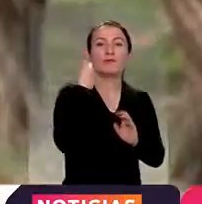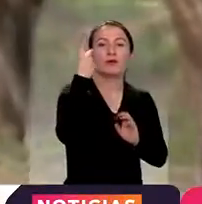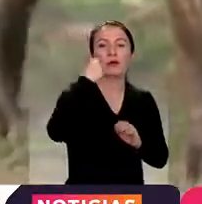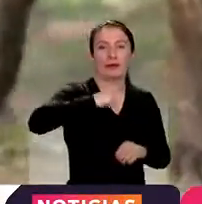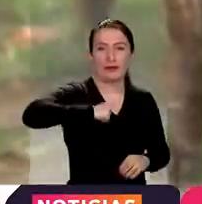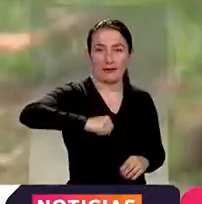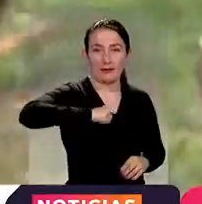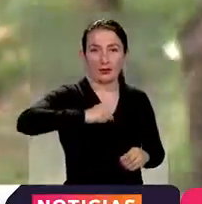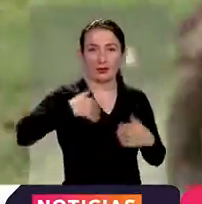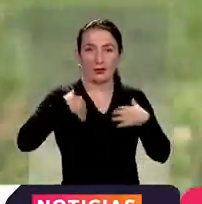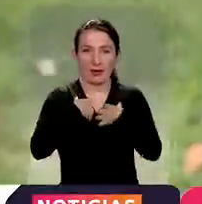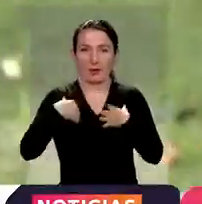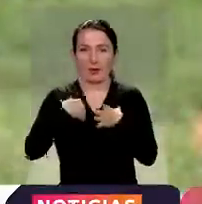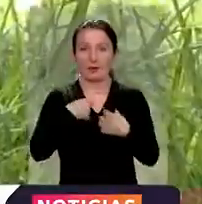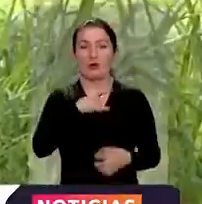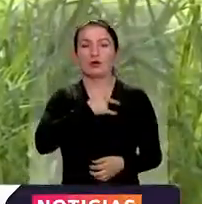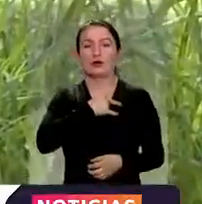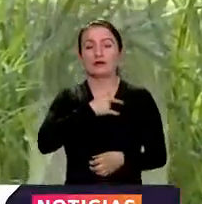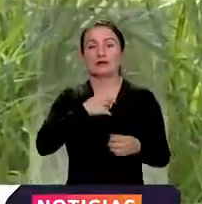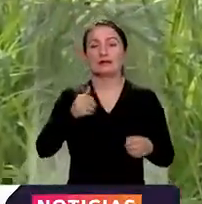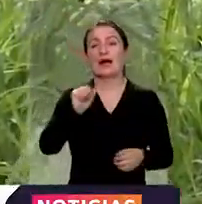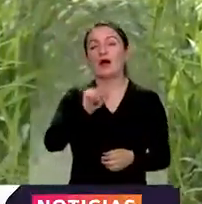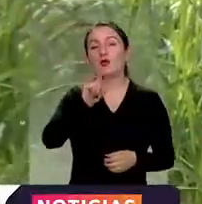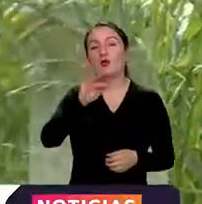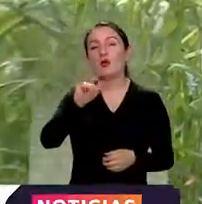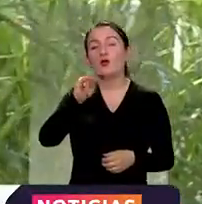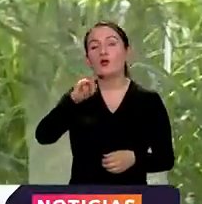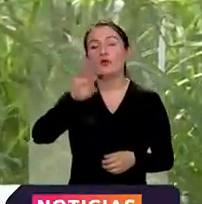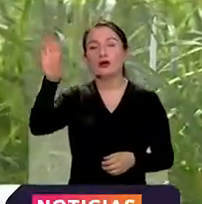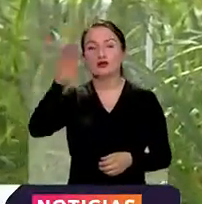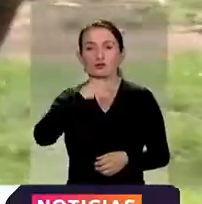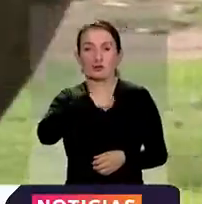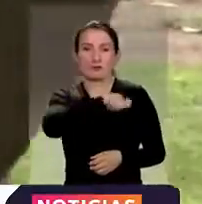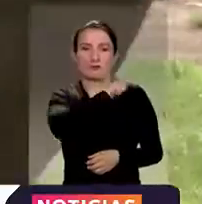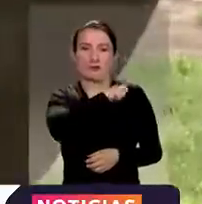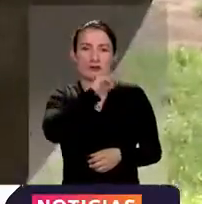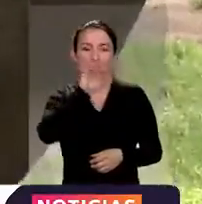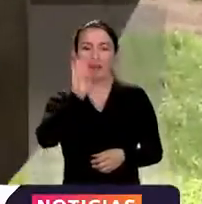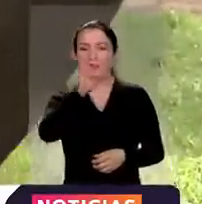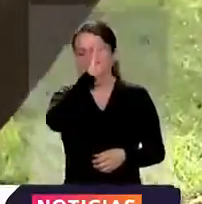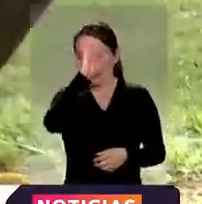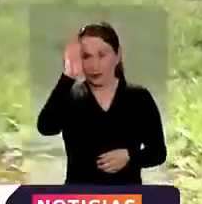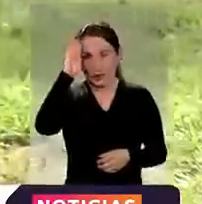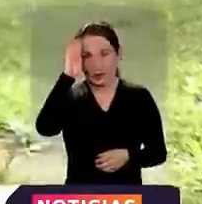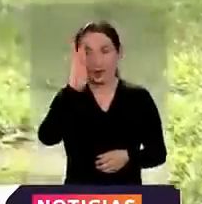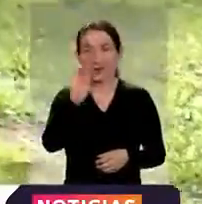de la Universidad Autónoma de Barcelona y por la Asociación Mundial de Mujeres Expertas Forenses.